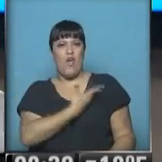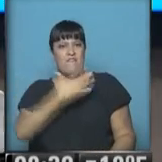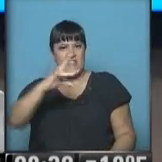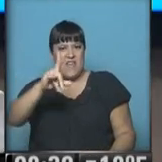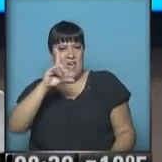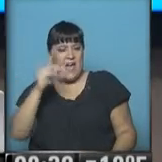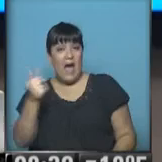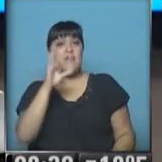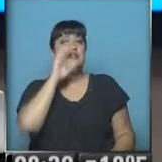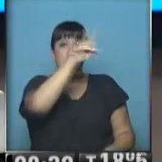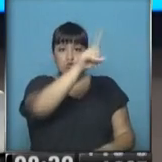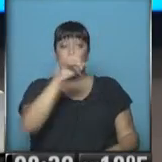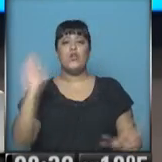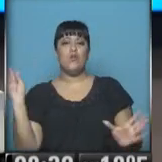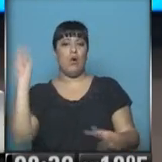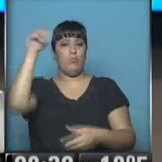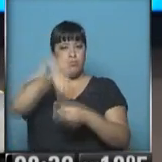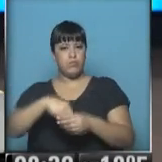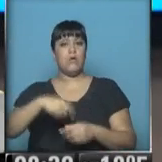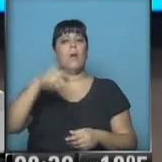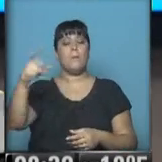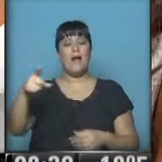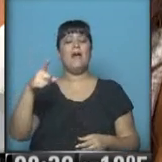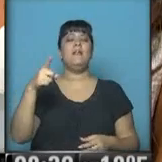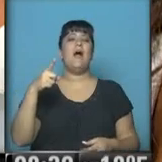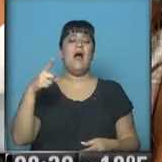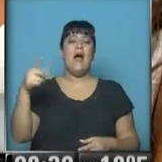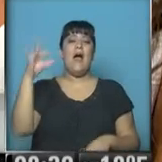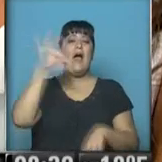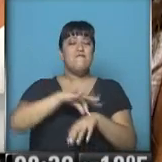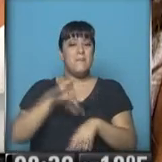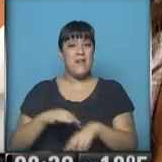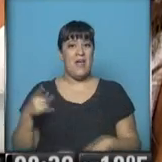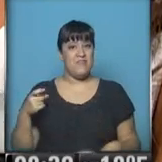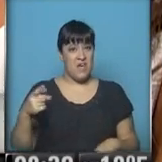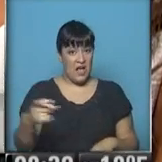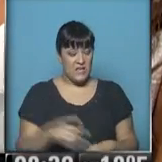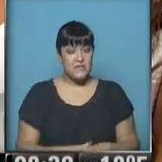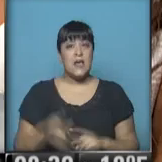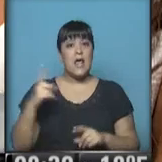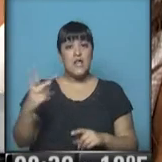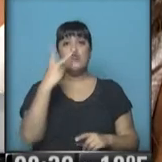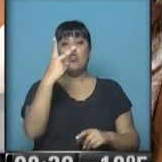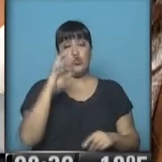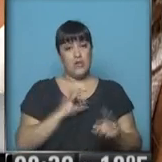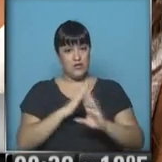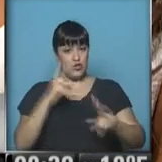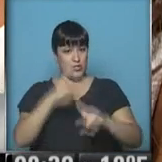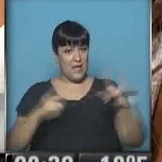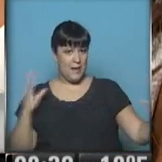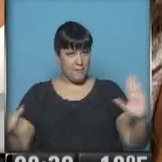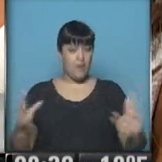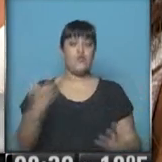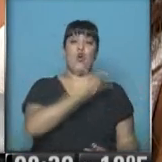Unidos para ingresar un insect para enfermos oncológicos y eso es un proceso de do años y medio entre el gobierno nacional el